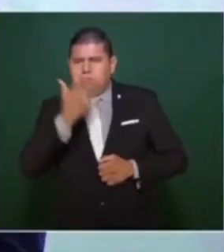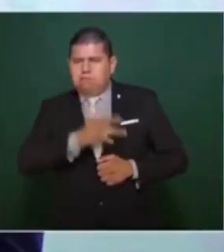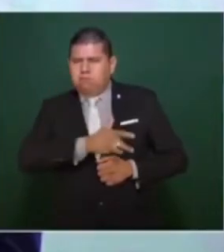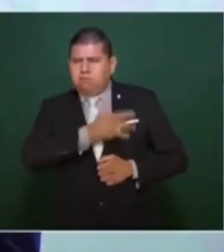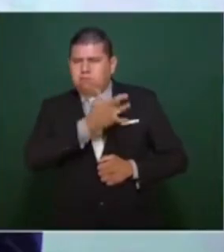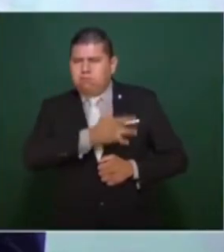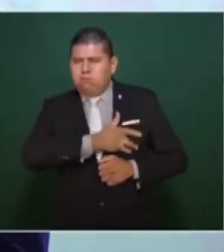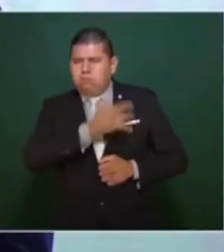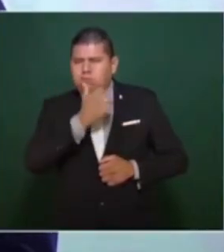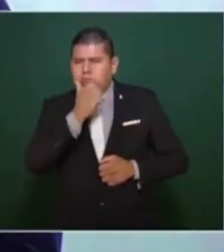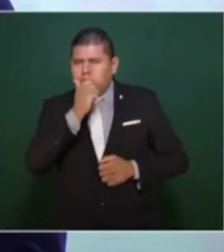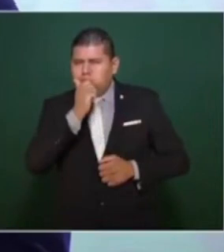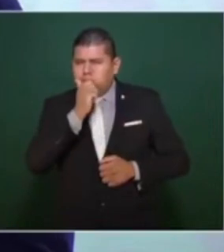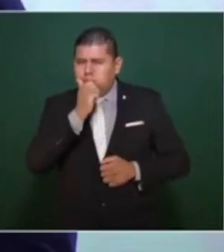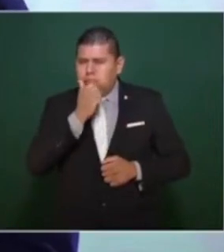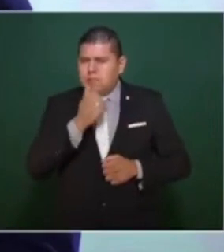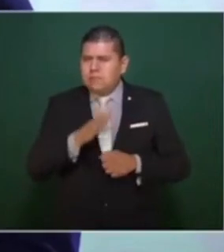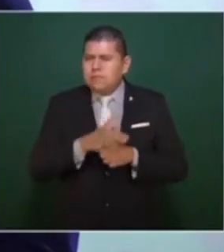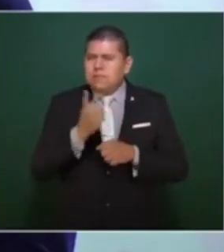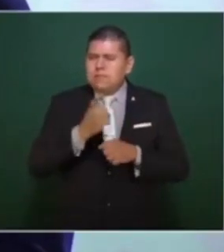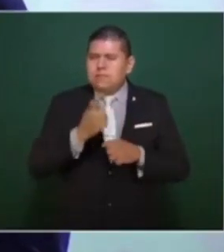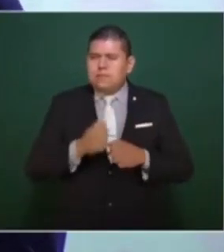no es por ti,